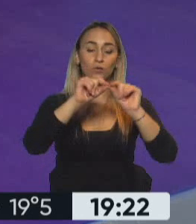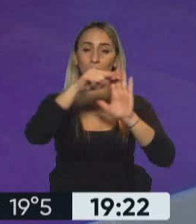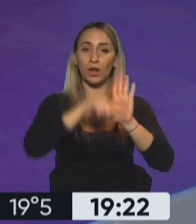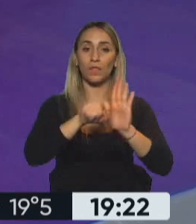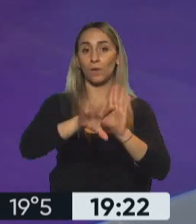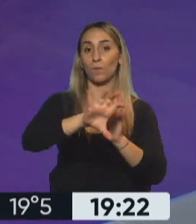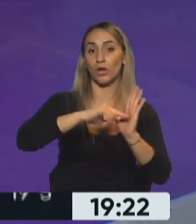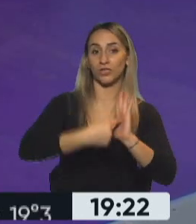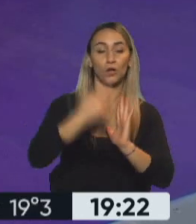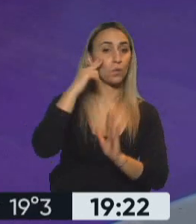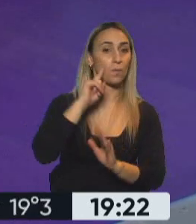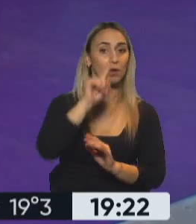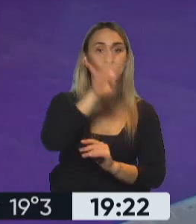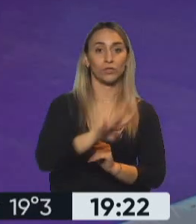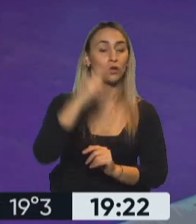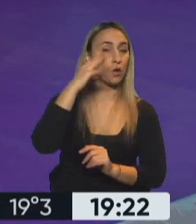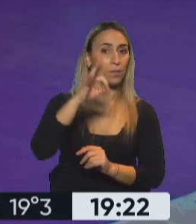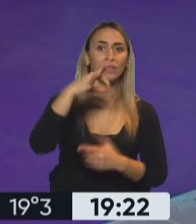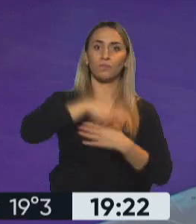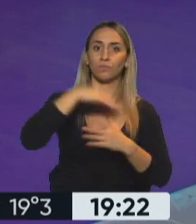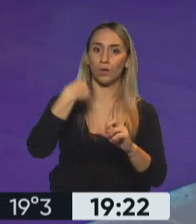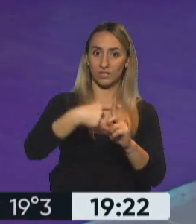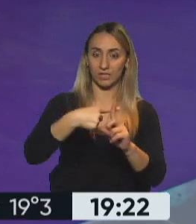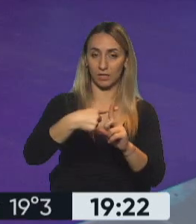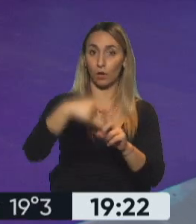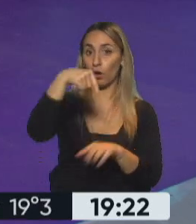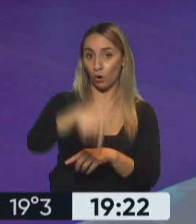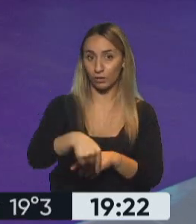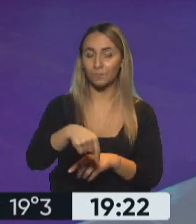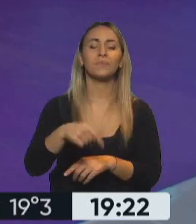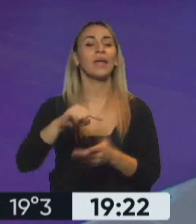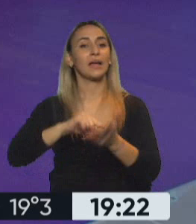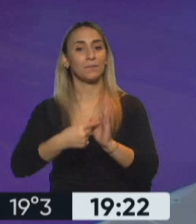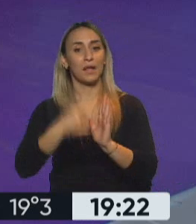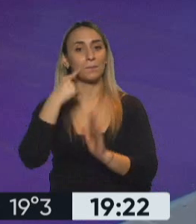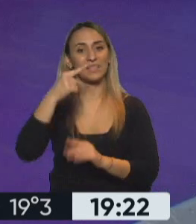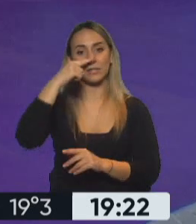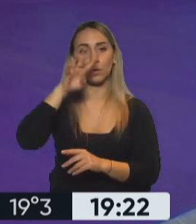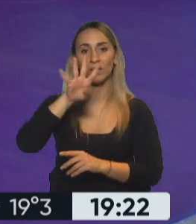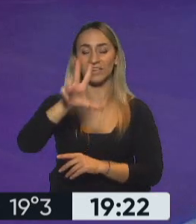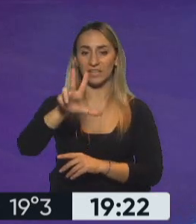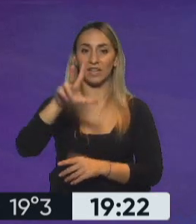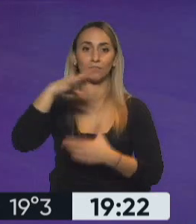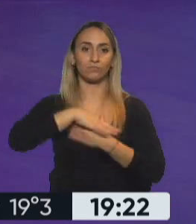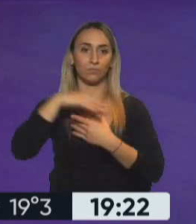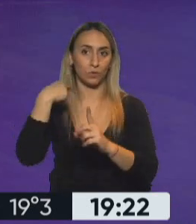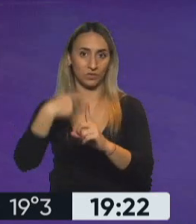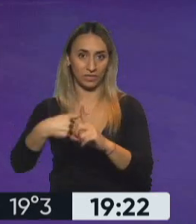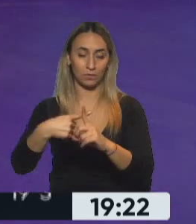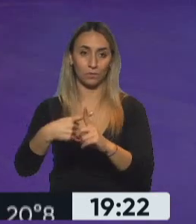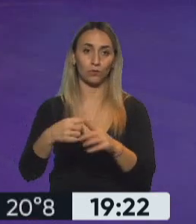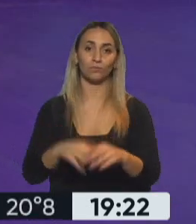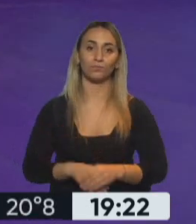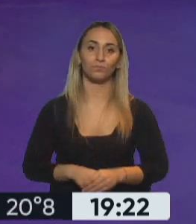aires nueve mil 490 nuevos casos en este día cada mil 743 nuevos casos en las 24 horas